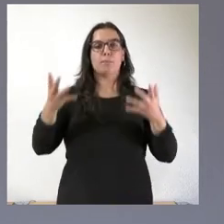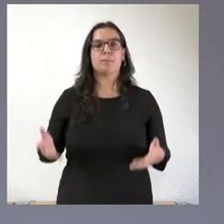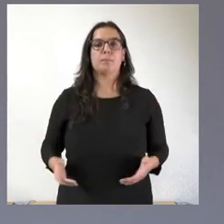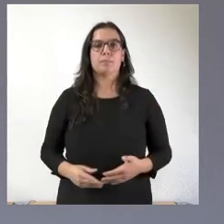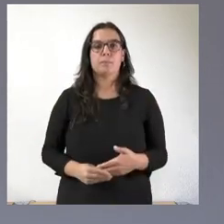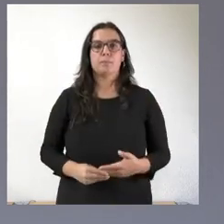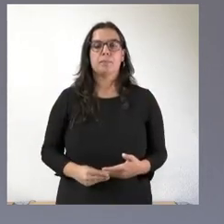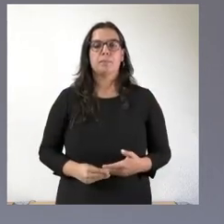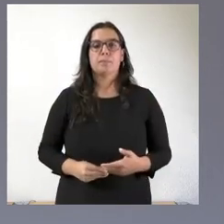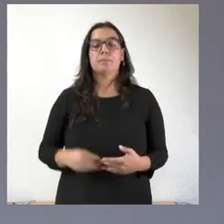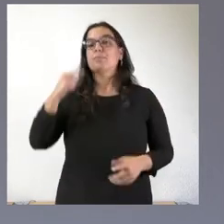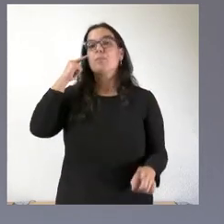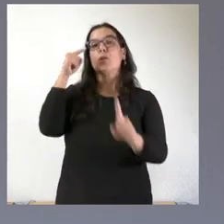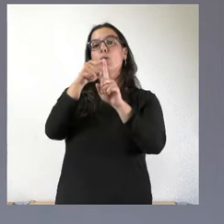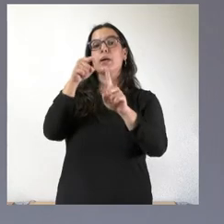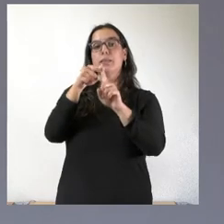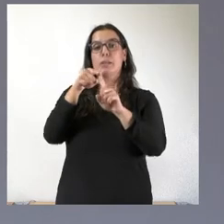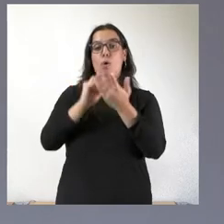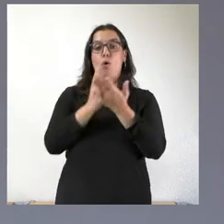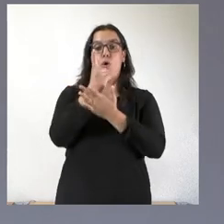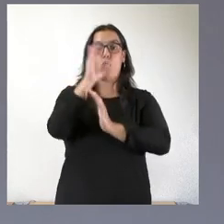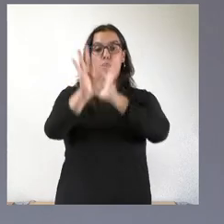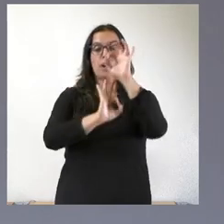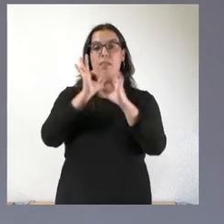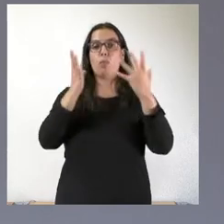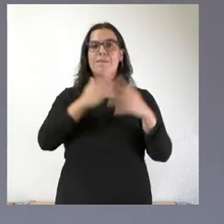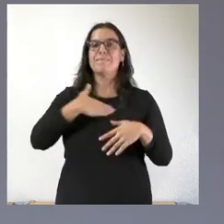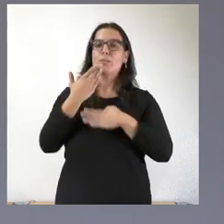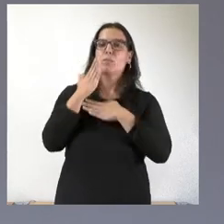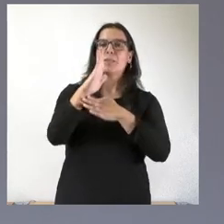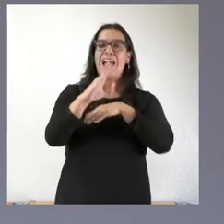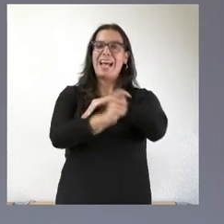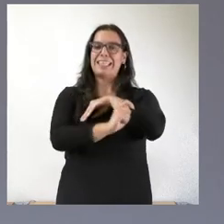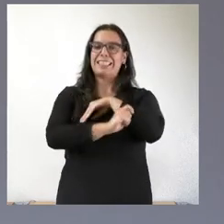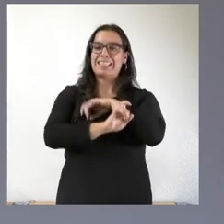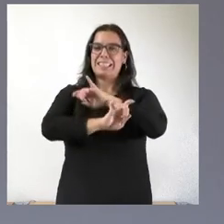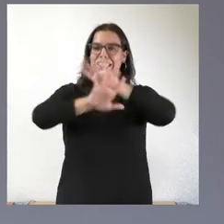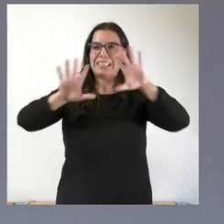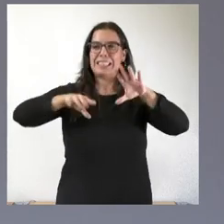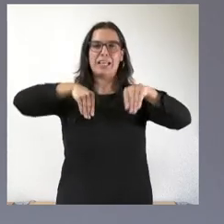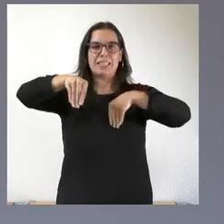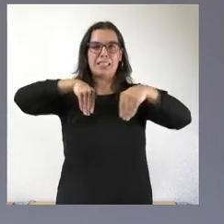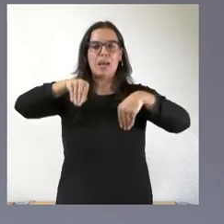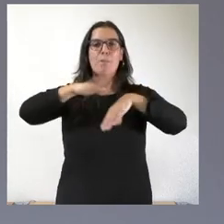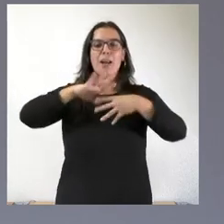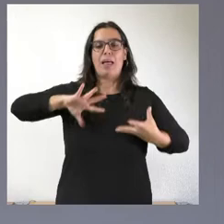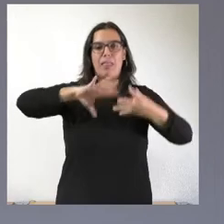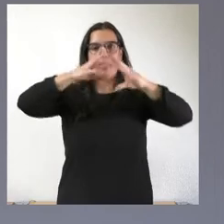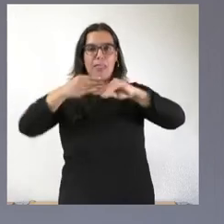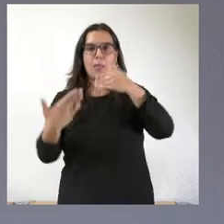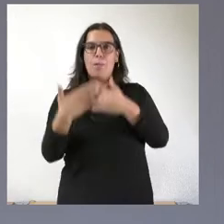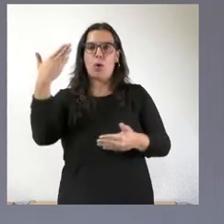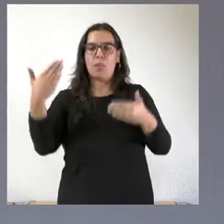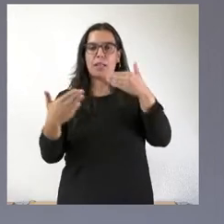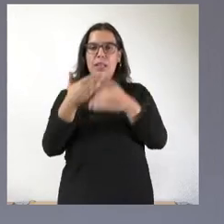El objetivo que tenemos con este mapa es presentar una estrategia, definir una estrategia para modernizar y rediseñar la